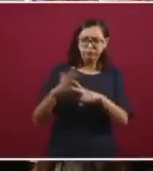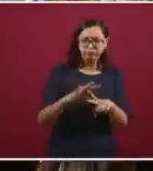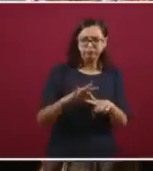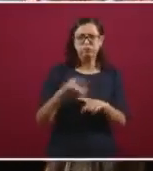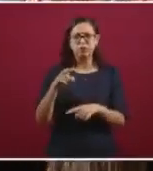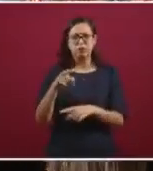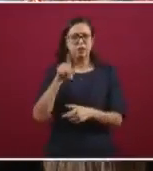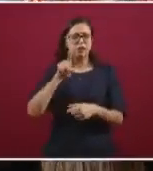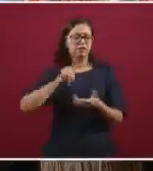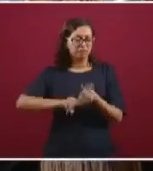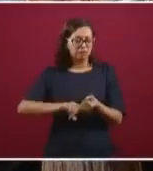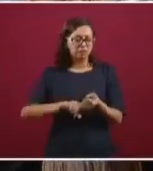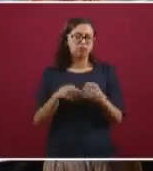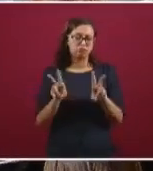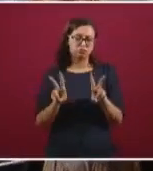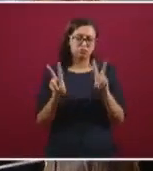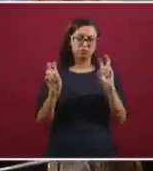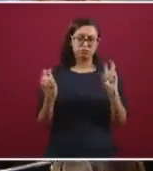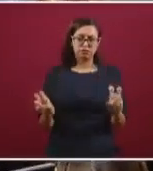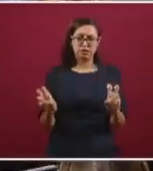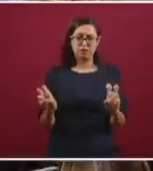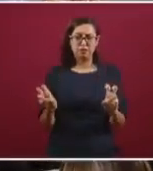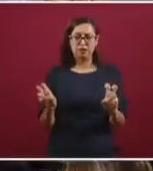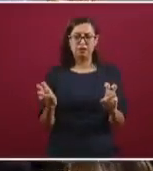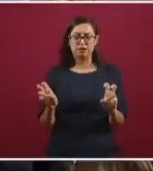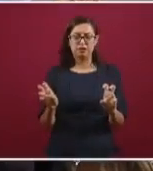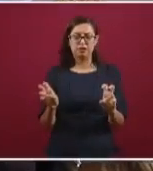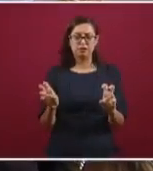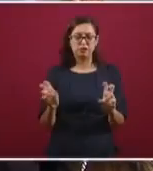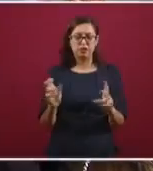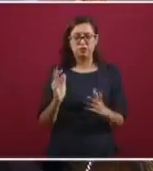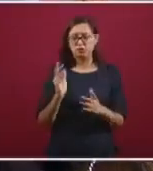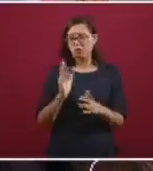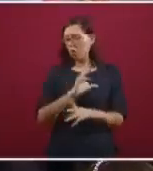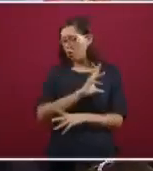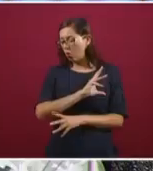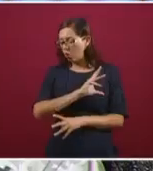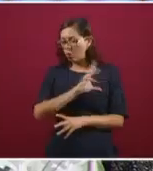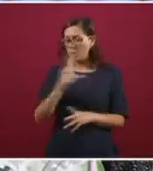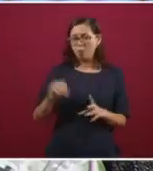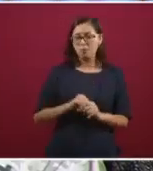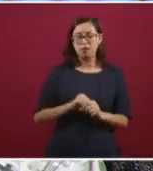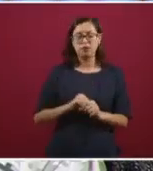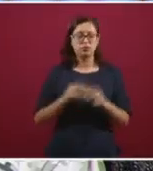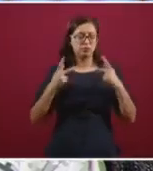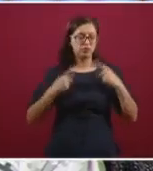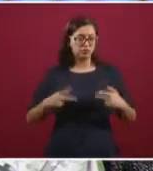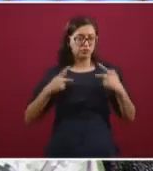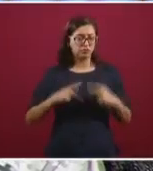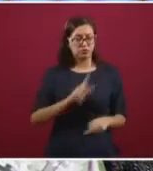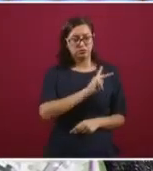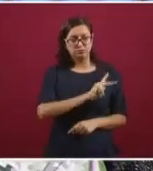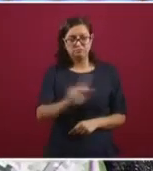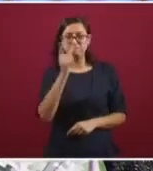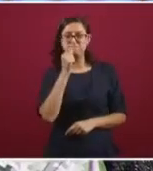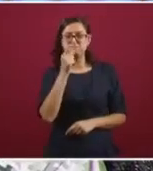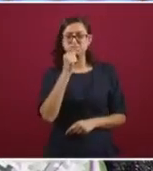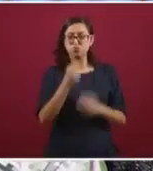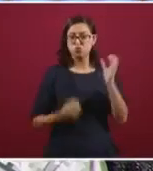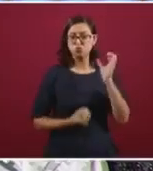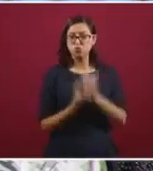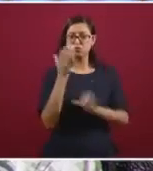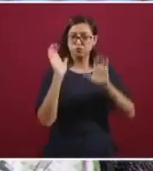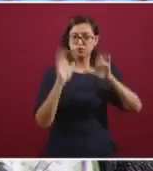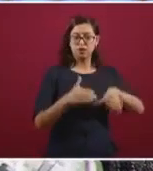esa materia está la forma como todo elemento de la Guardia Nacional debe acercarse a alguien que va a ser detenido,